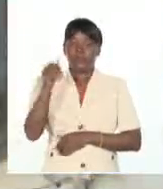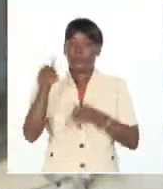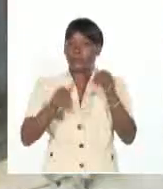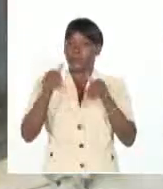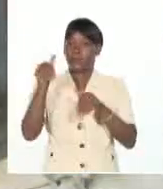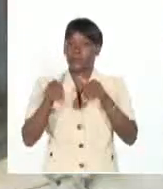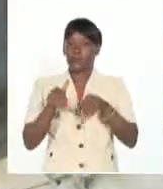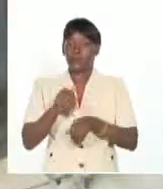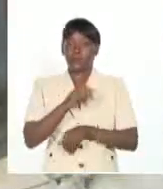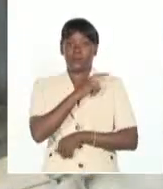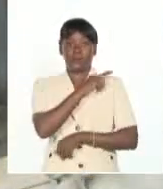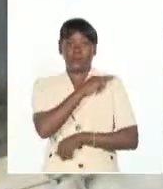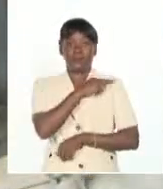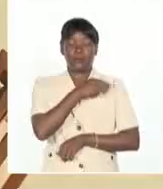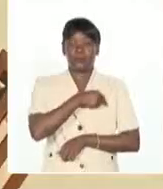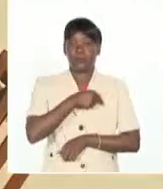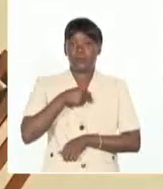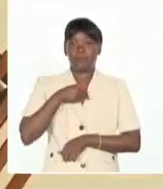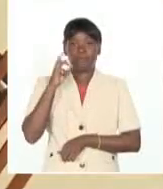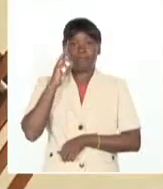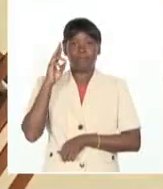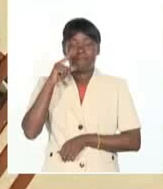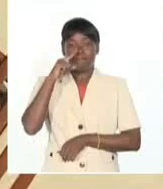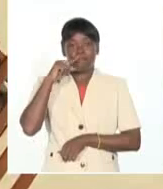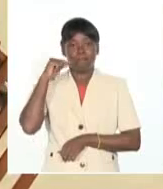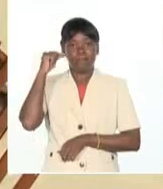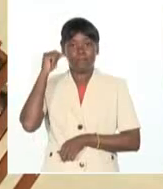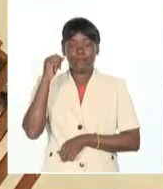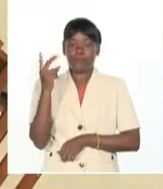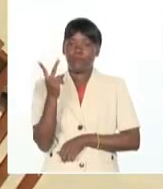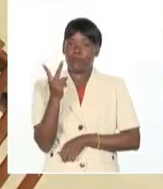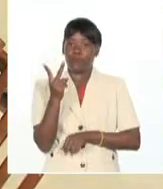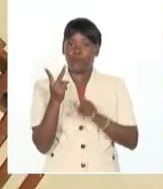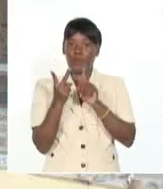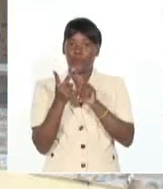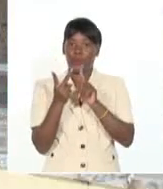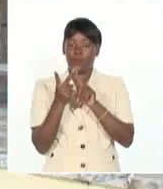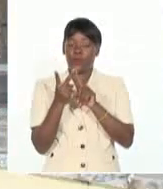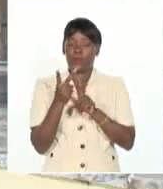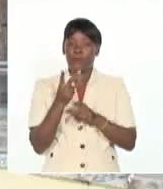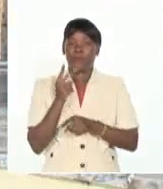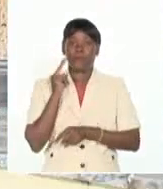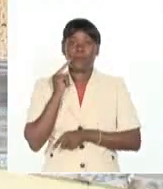ideales de Carlos Manuel de Céspedes y José Martí, precursores de nuestras gestas.